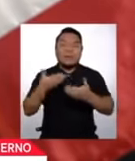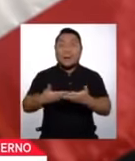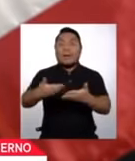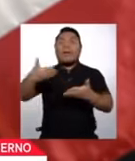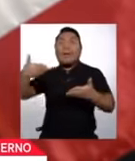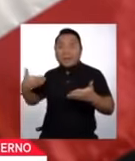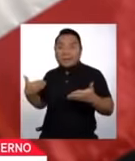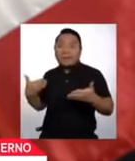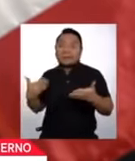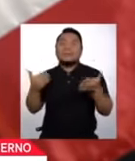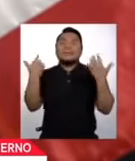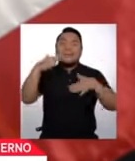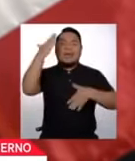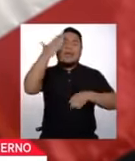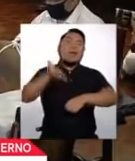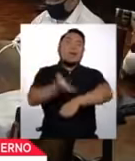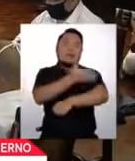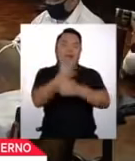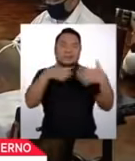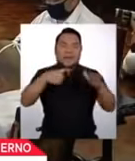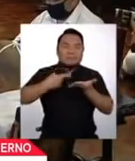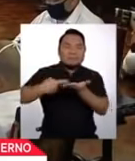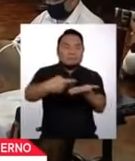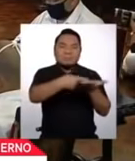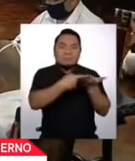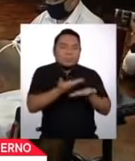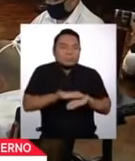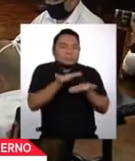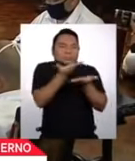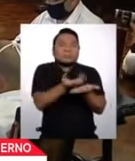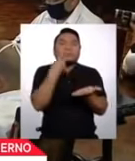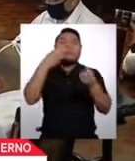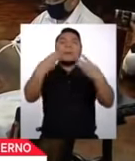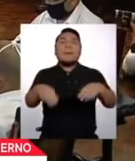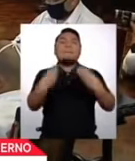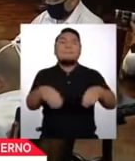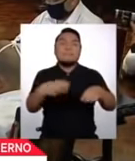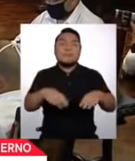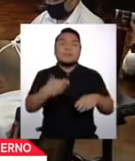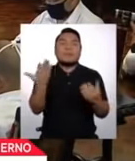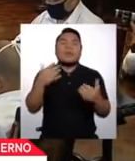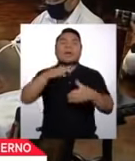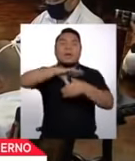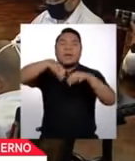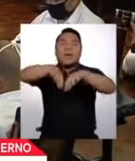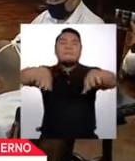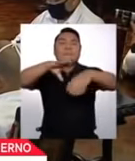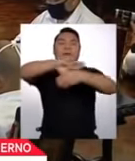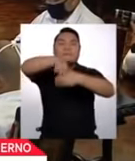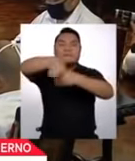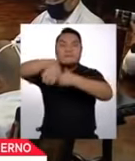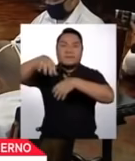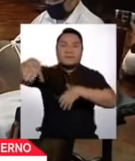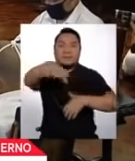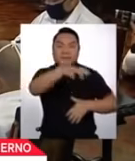estas cifras, ya había planteado una propuesta de mercados itinerantes, ¿no? Y se